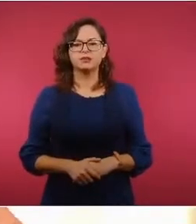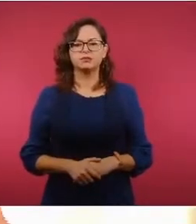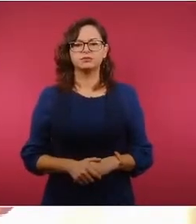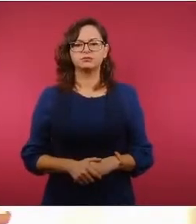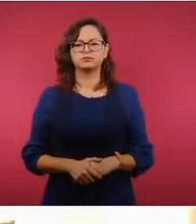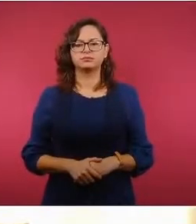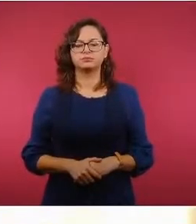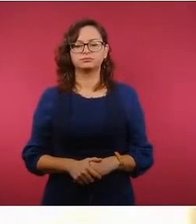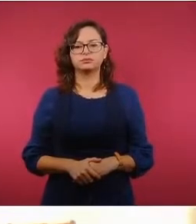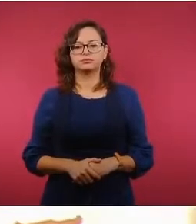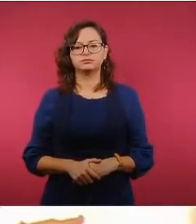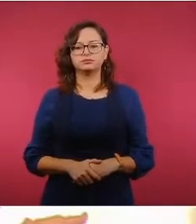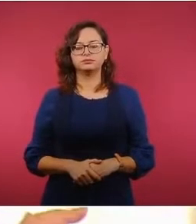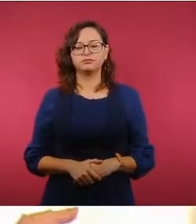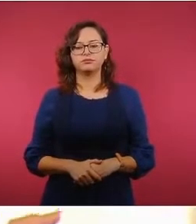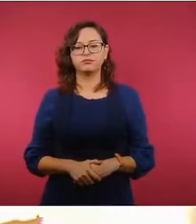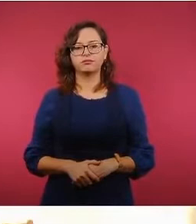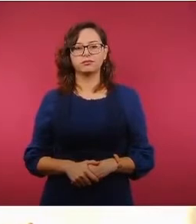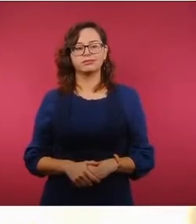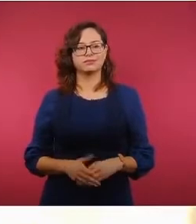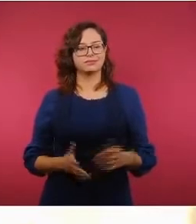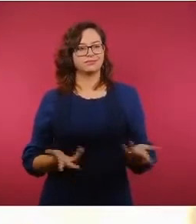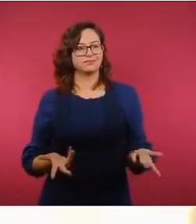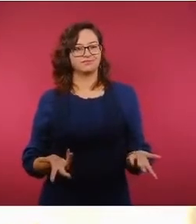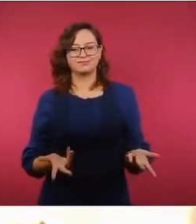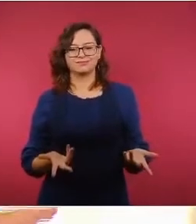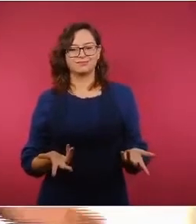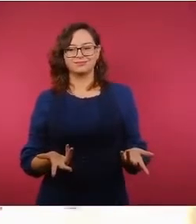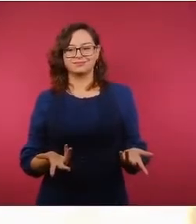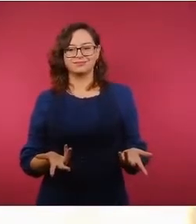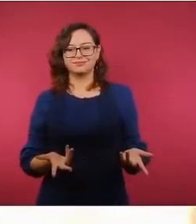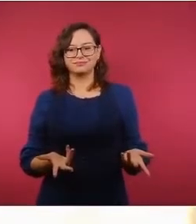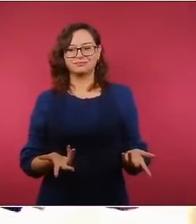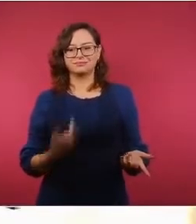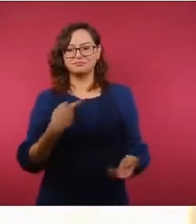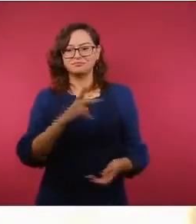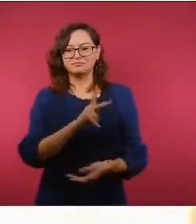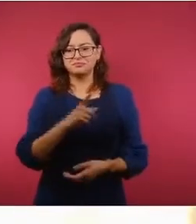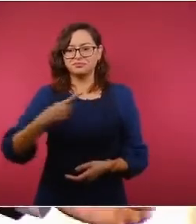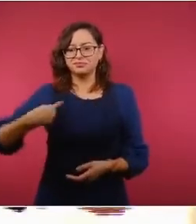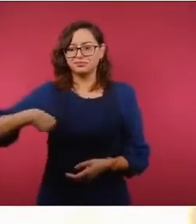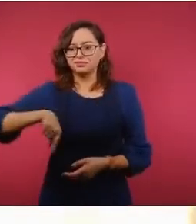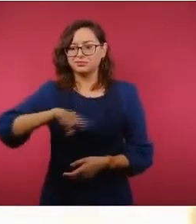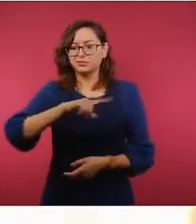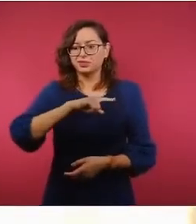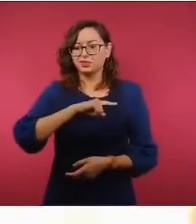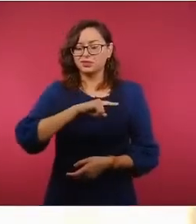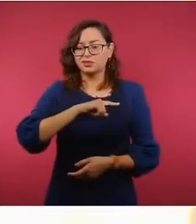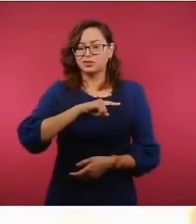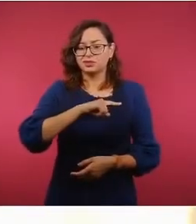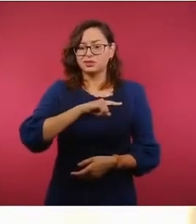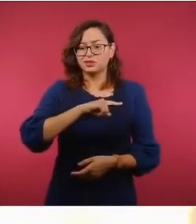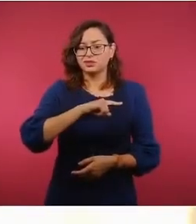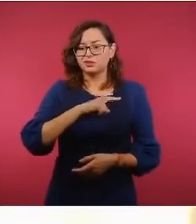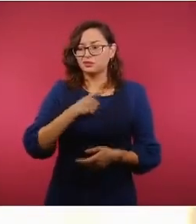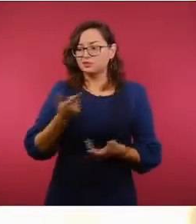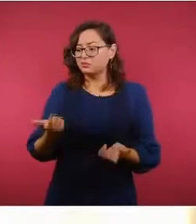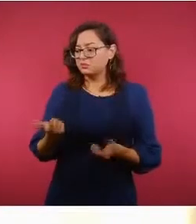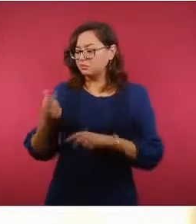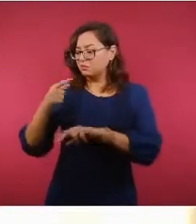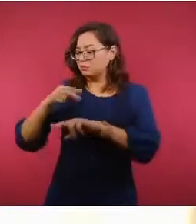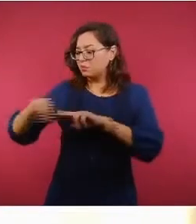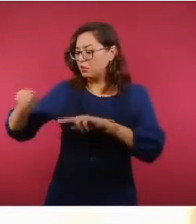¿cuánto nos gastamos nosotros en boletos de avión para ir al país? Muy